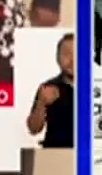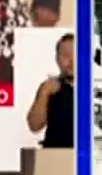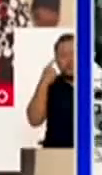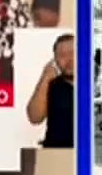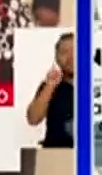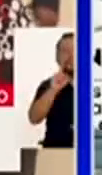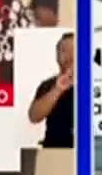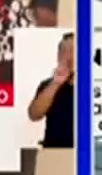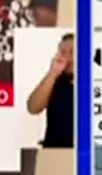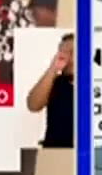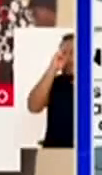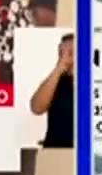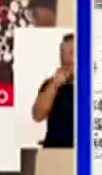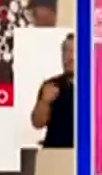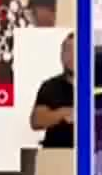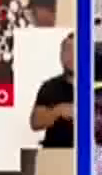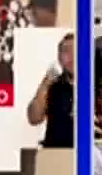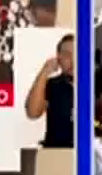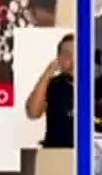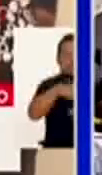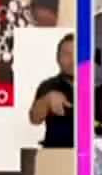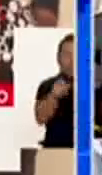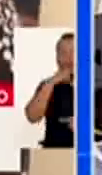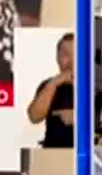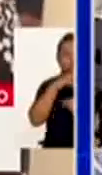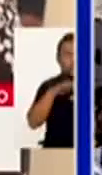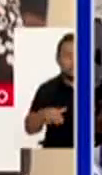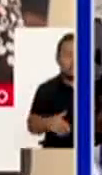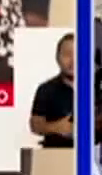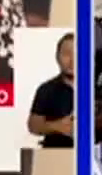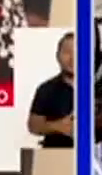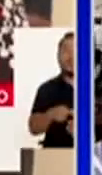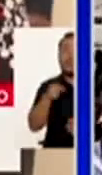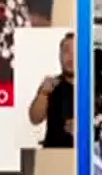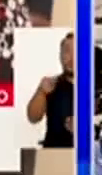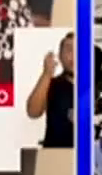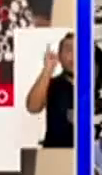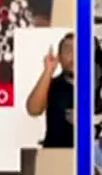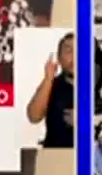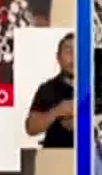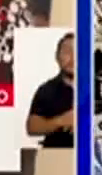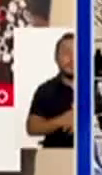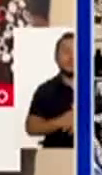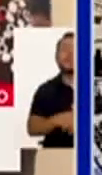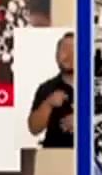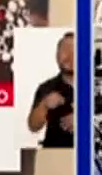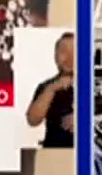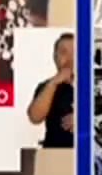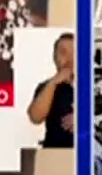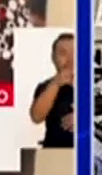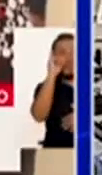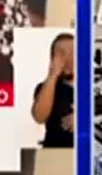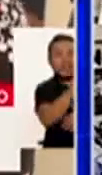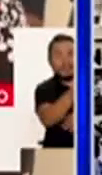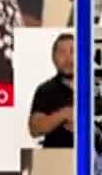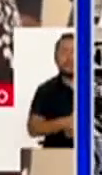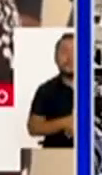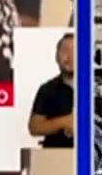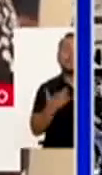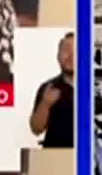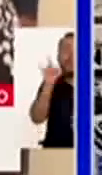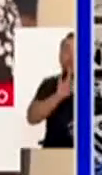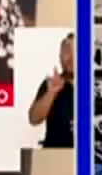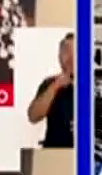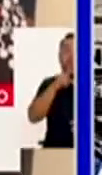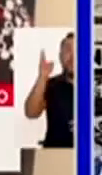confundir la mente de nuestros niños. Aquel maestro o aquella maestra que use